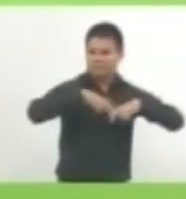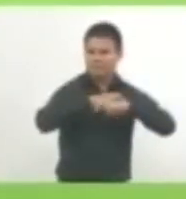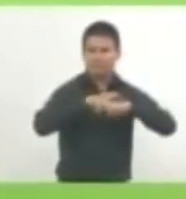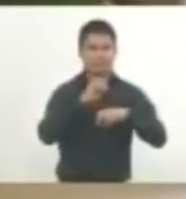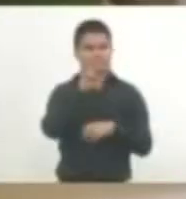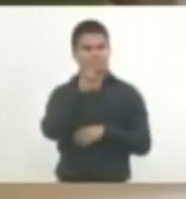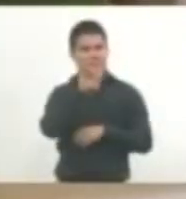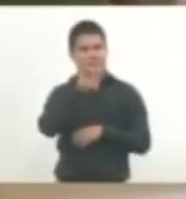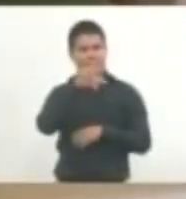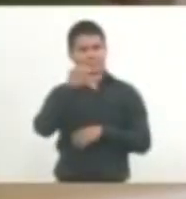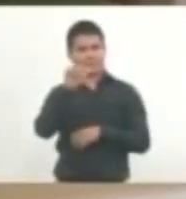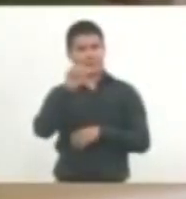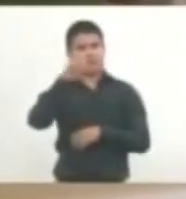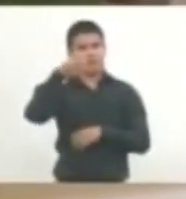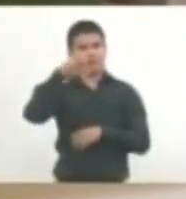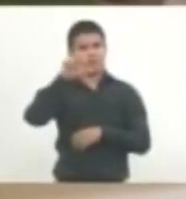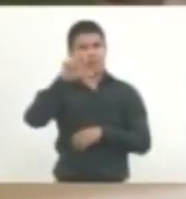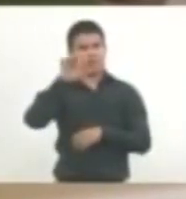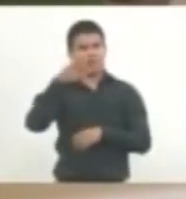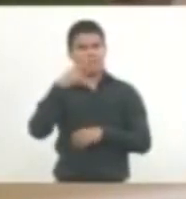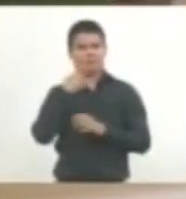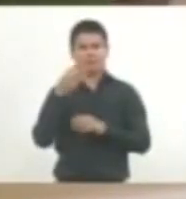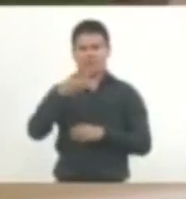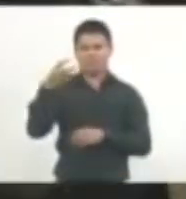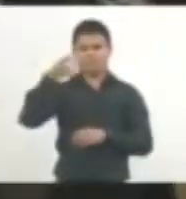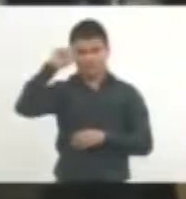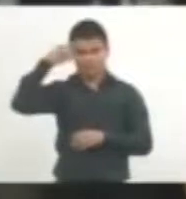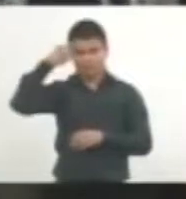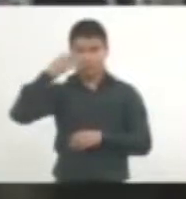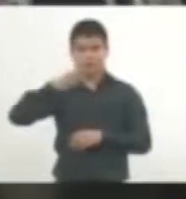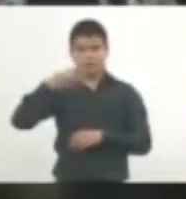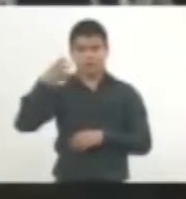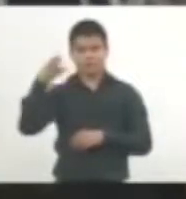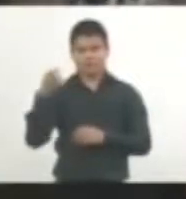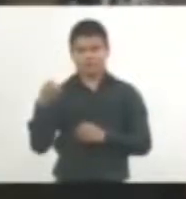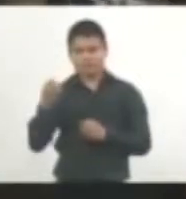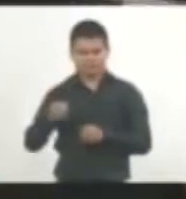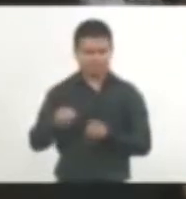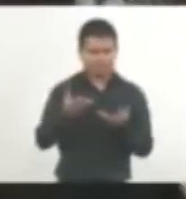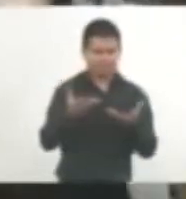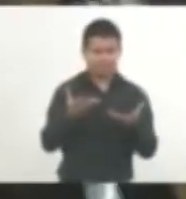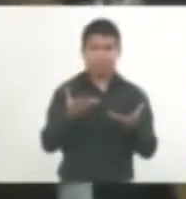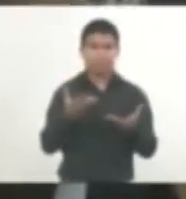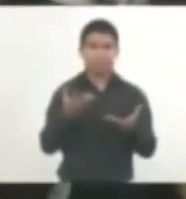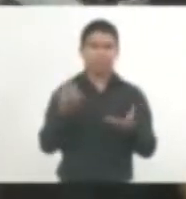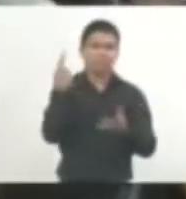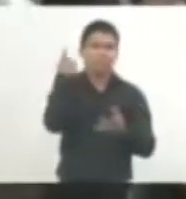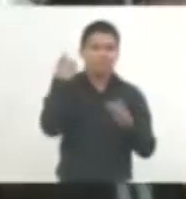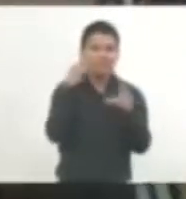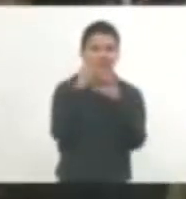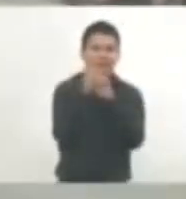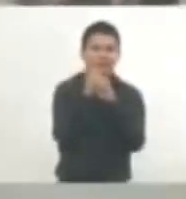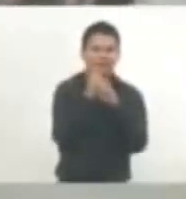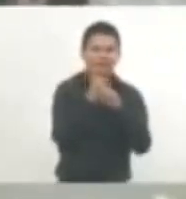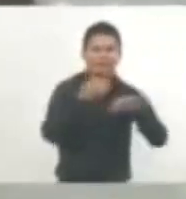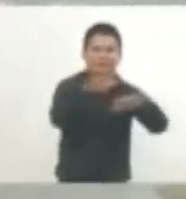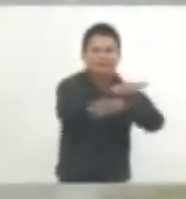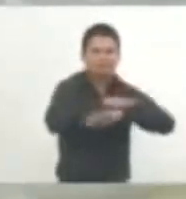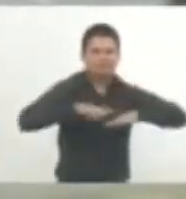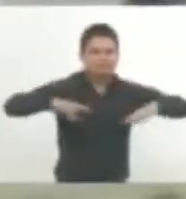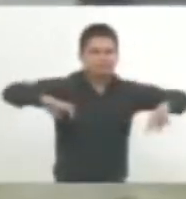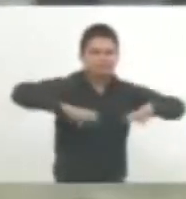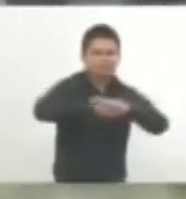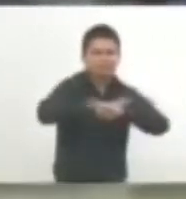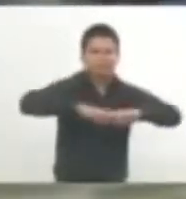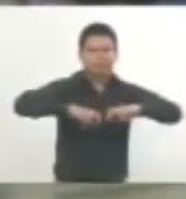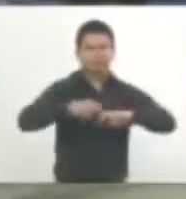Veamos. Con el apoyo de la Alcaldía de Galapa y por medio de Finqueter, fue inaugurado la noche de ayer el nuevo parque de Villa Olímpica, que beneficiará y recreará